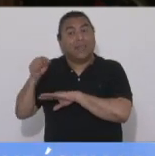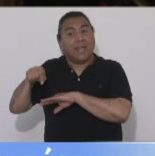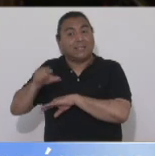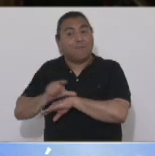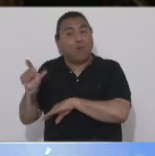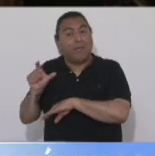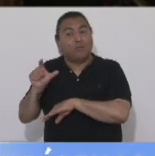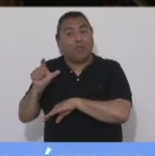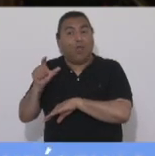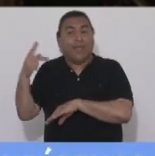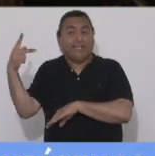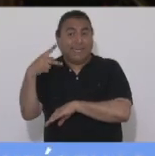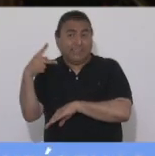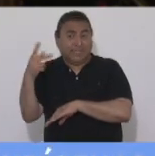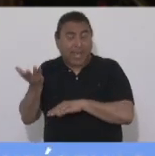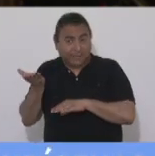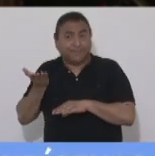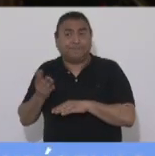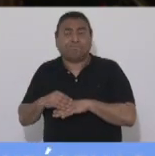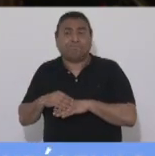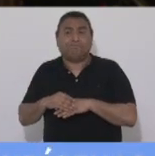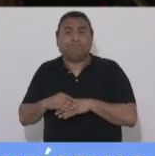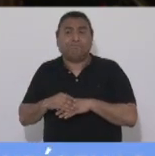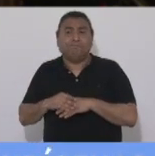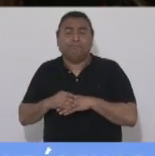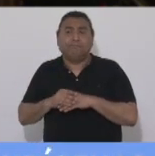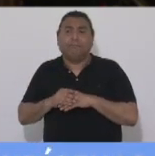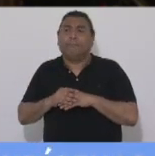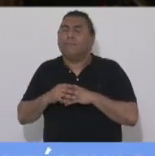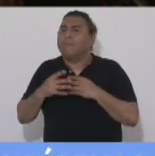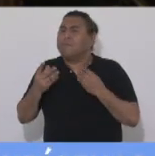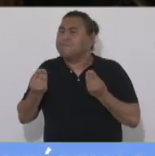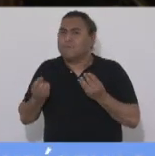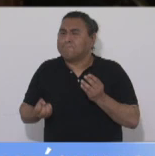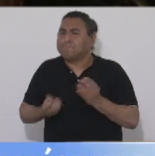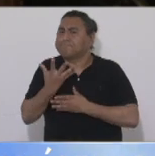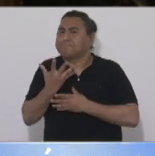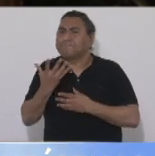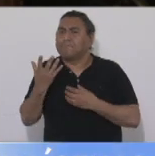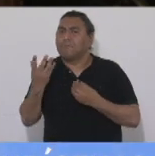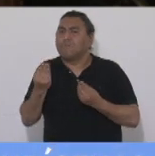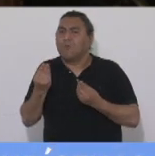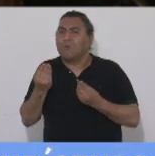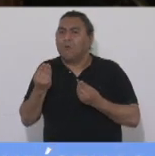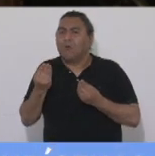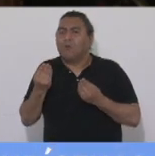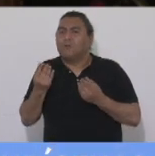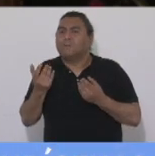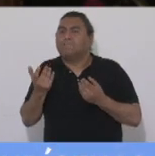Néstor Kirchner, y surge como una respuesta concreta y